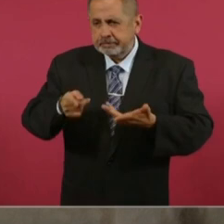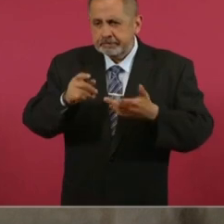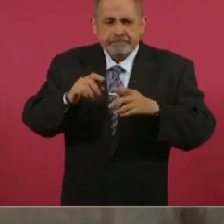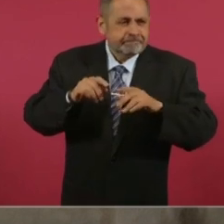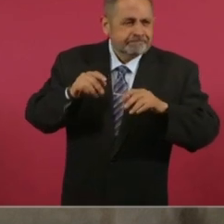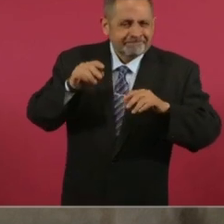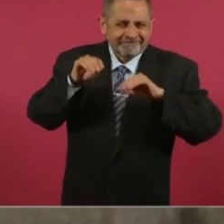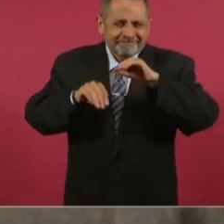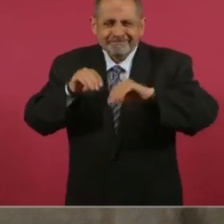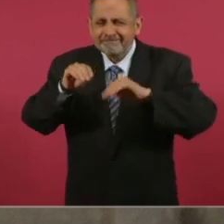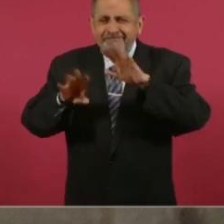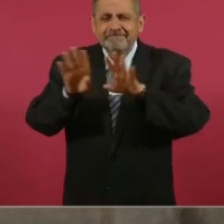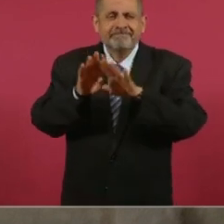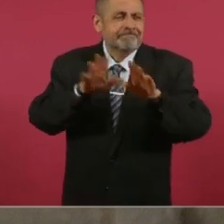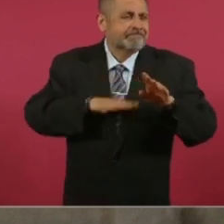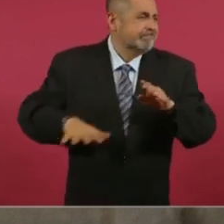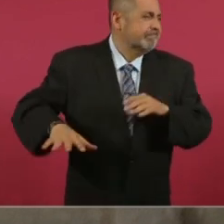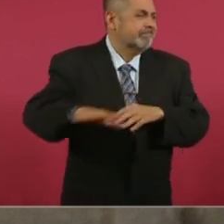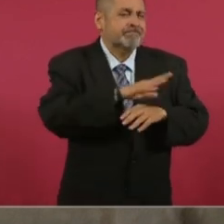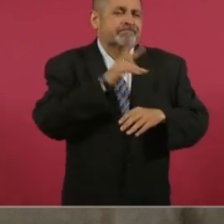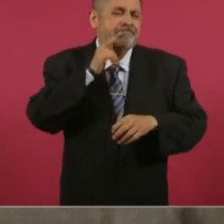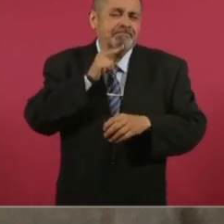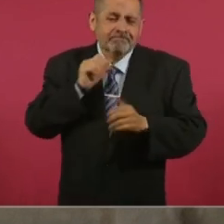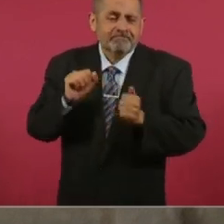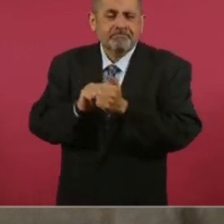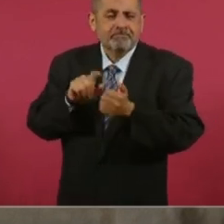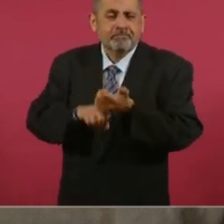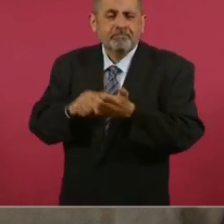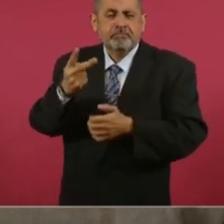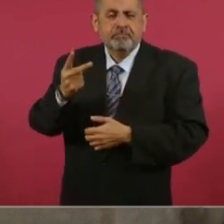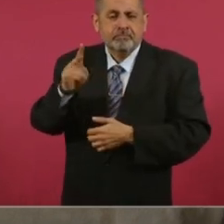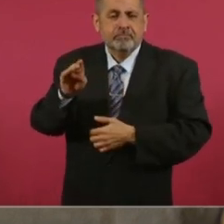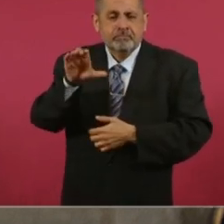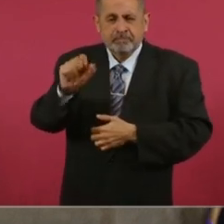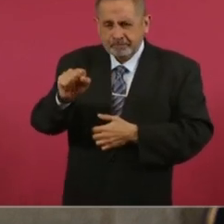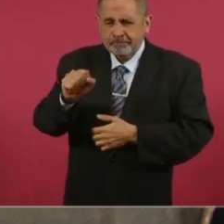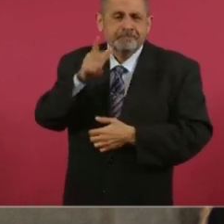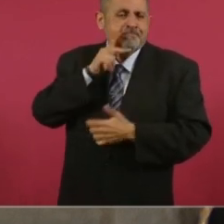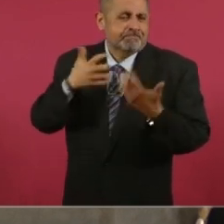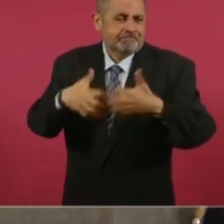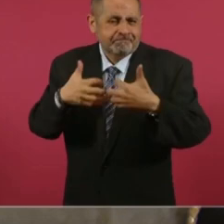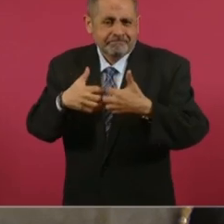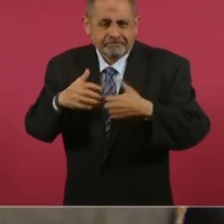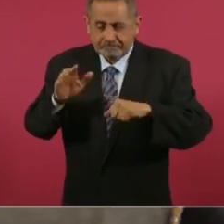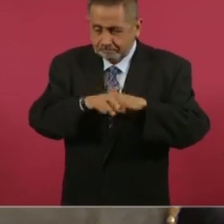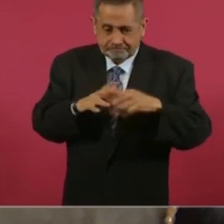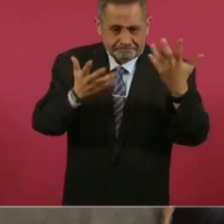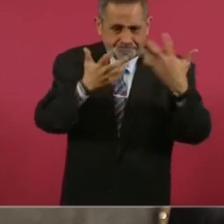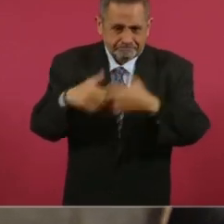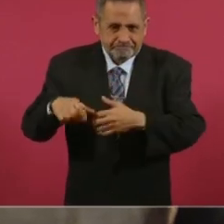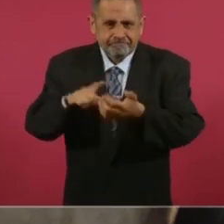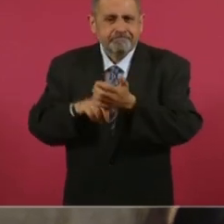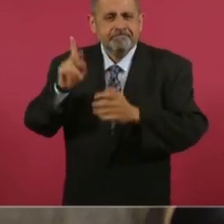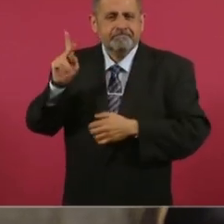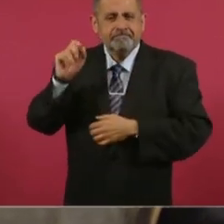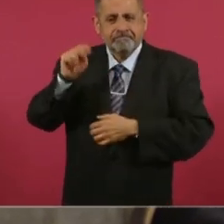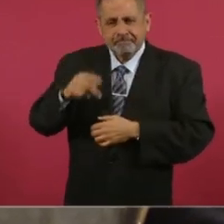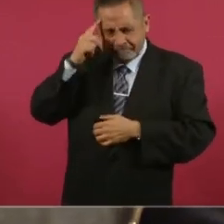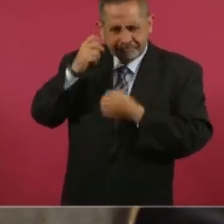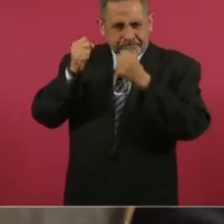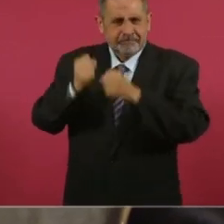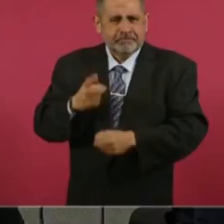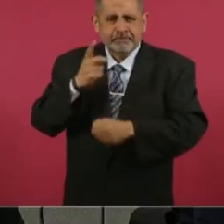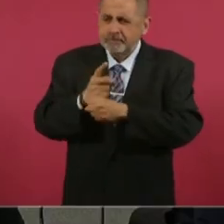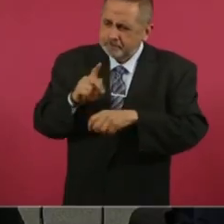o reconfiguración del sistema, ya incluyendo a Dos Bocas, sobre todo porque esto forma parte del plan para garantizar la